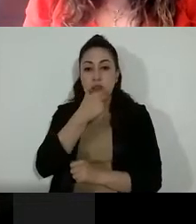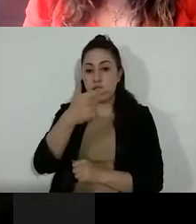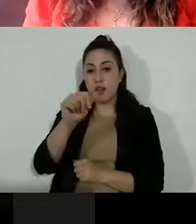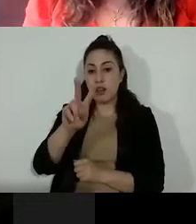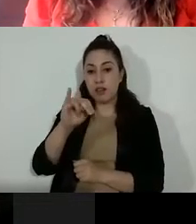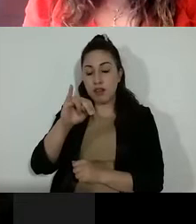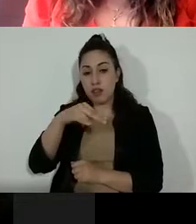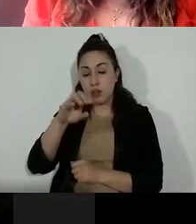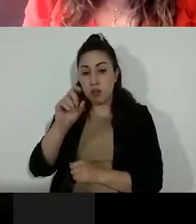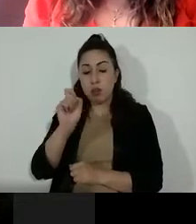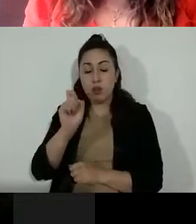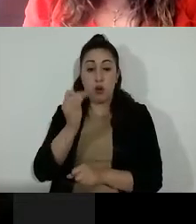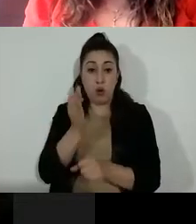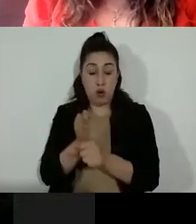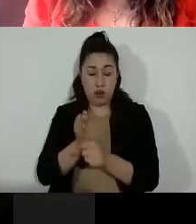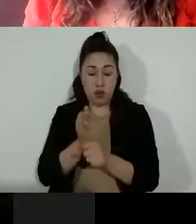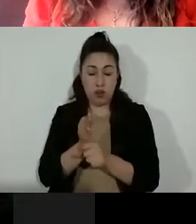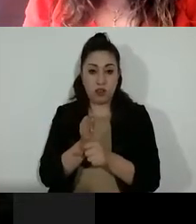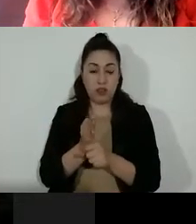votar unas